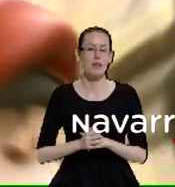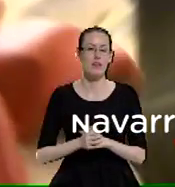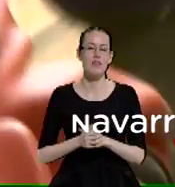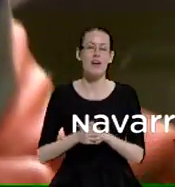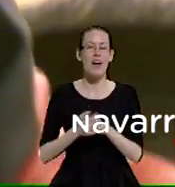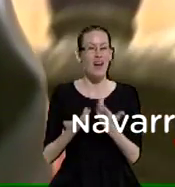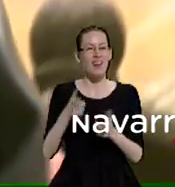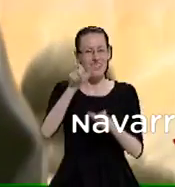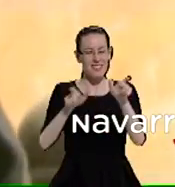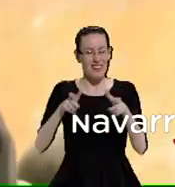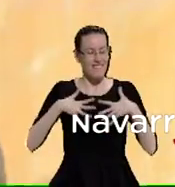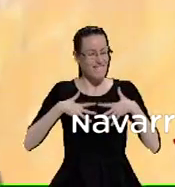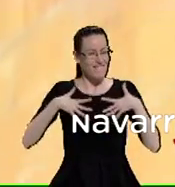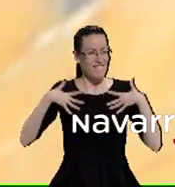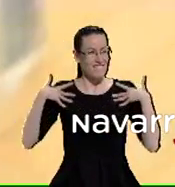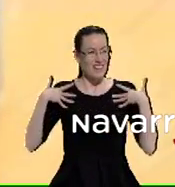el día de hoy? Sí.